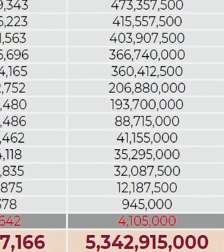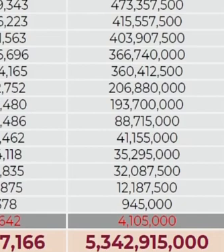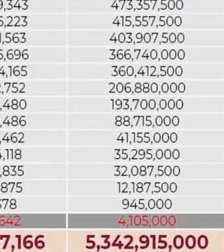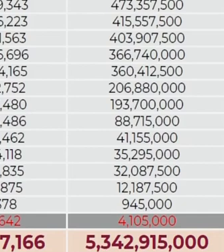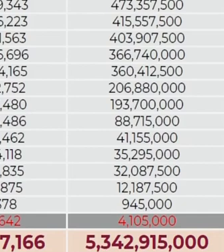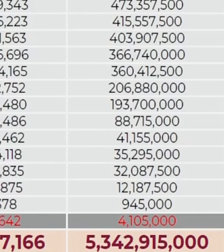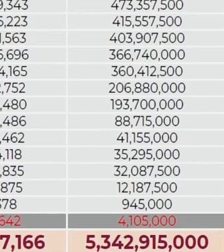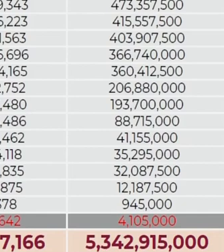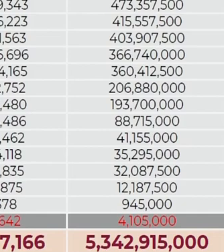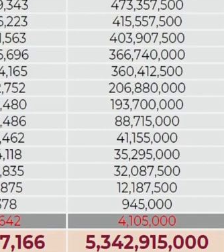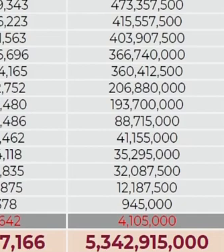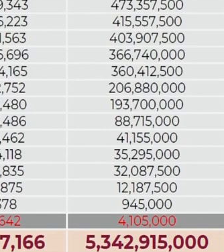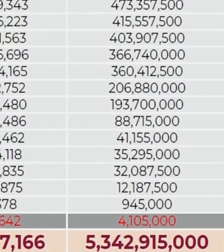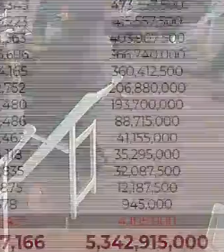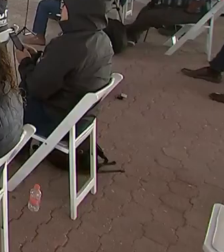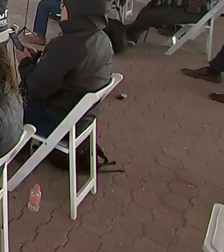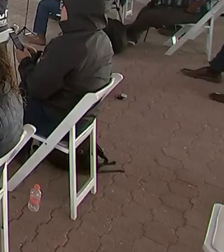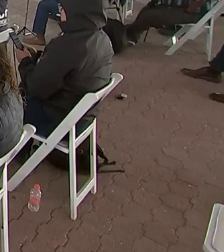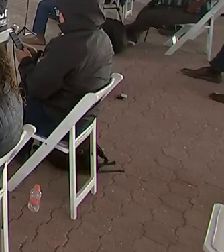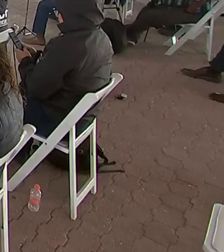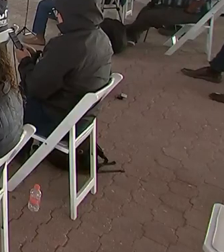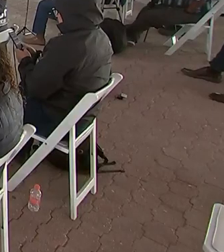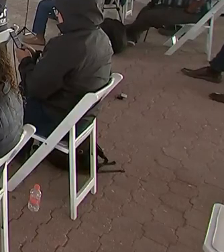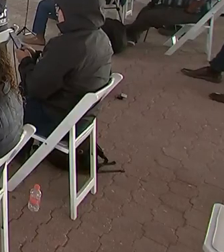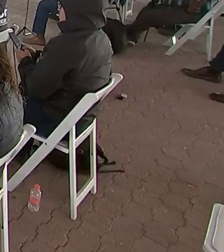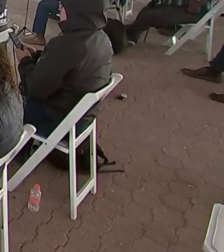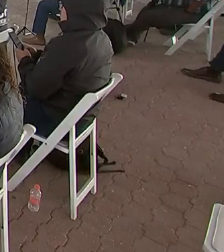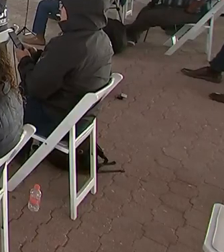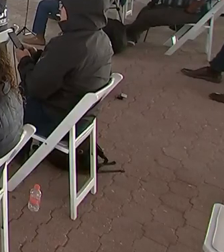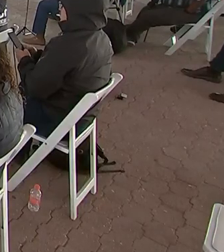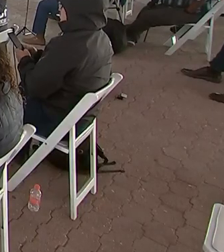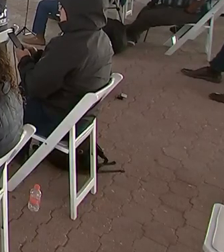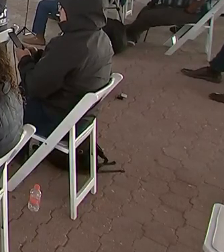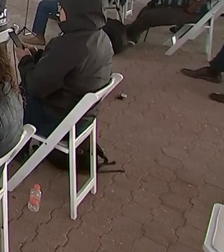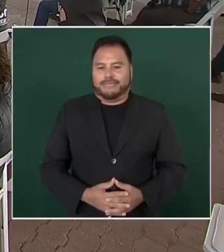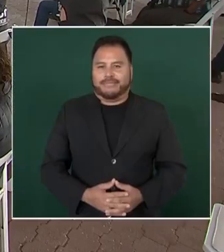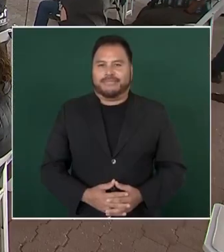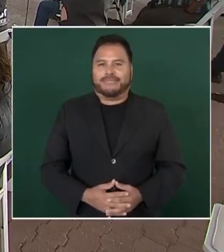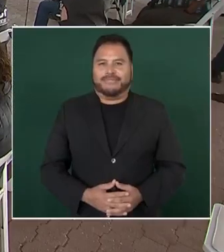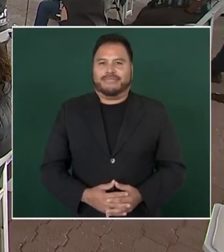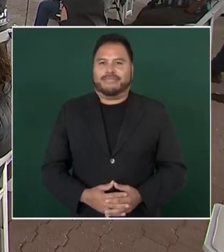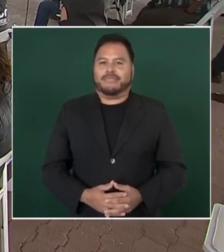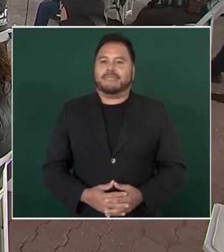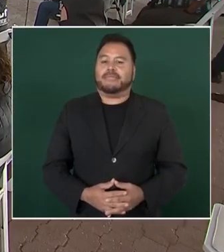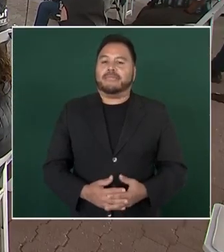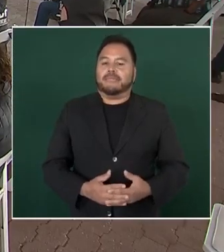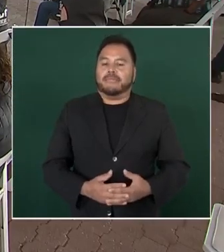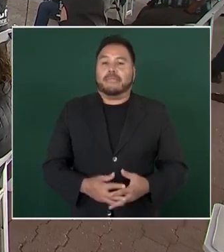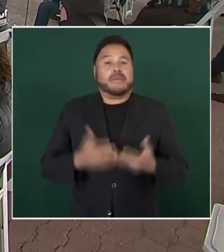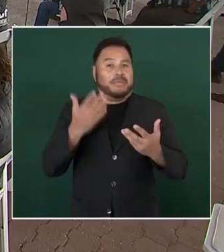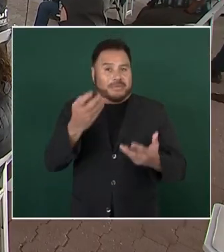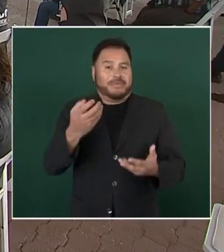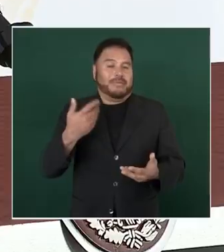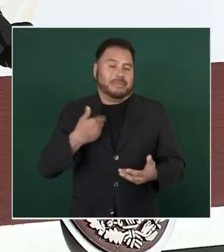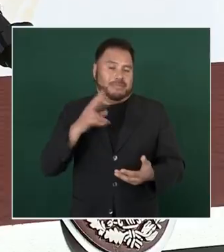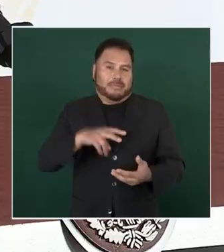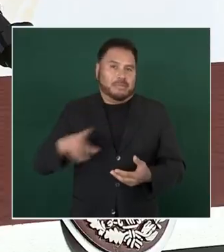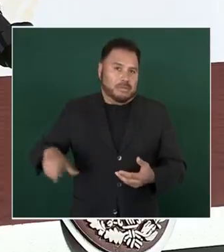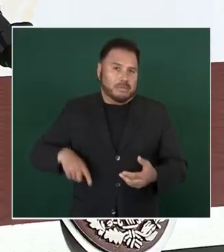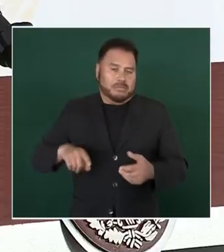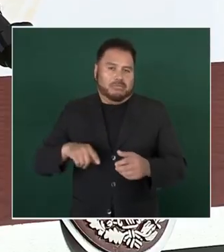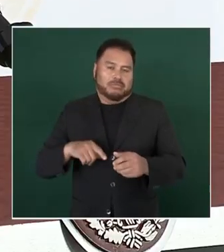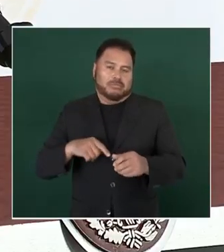baches. Entonces, yo agradecer a la gobernadora su interés siempre que ha tenido con